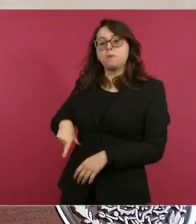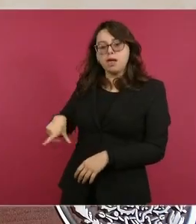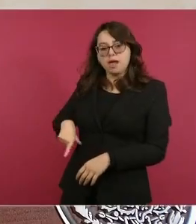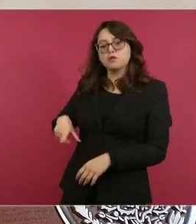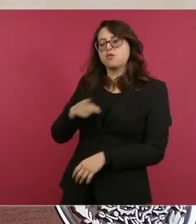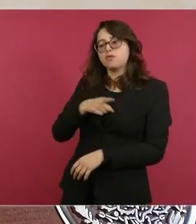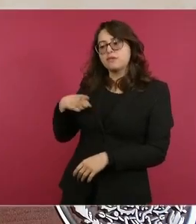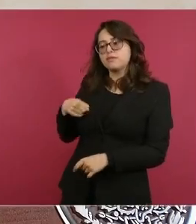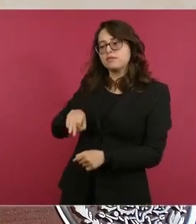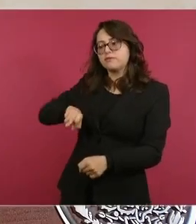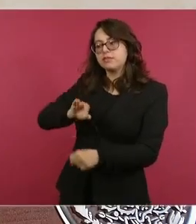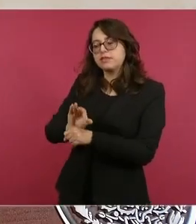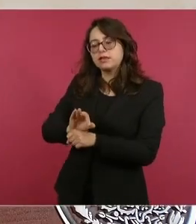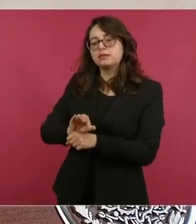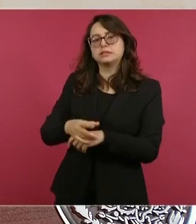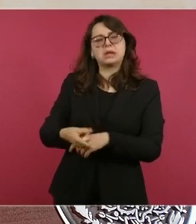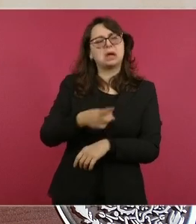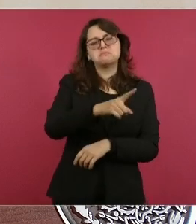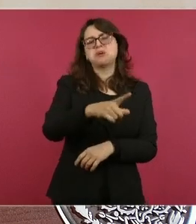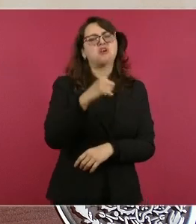Y pues es